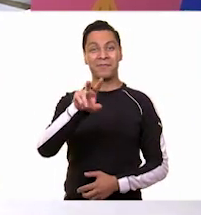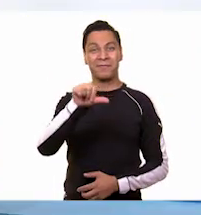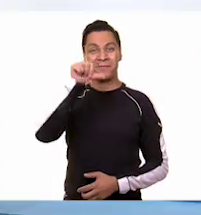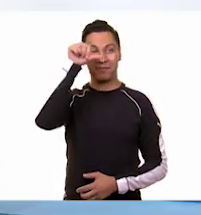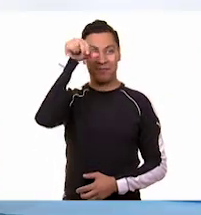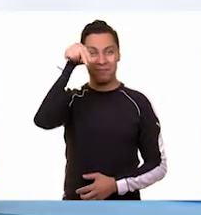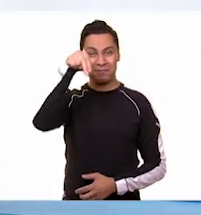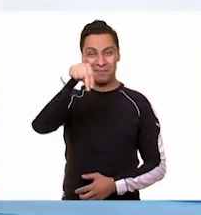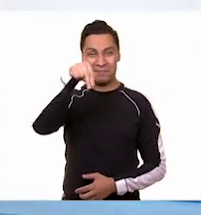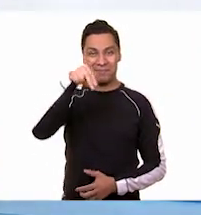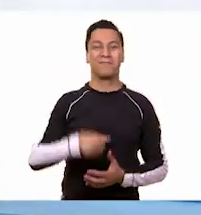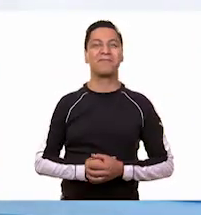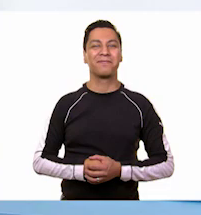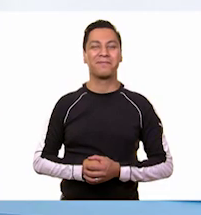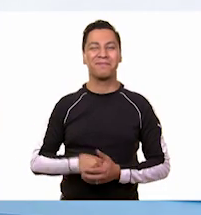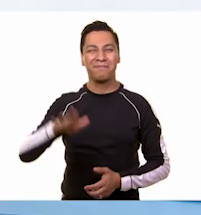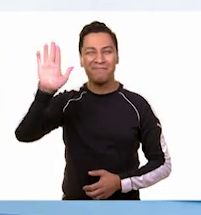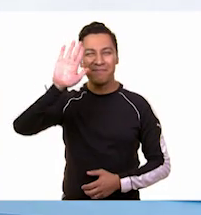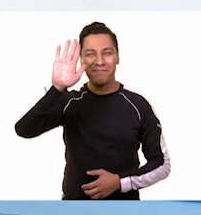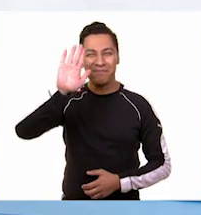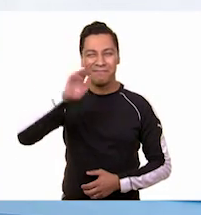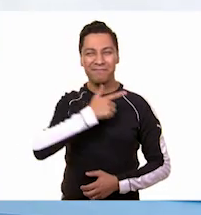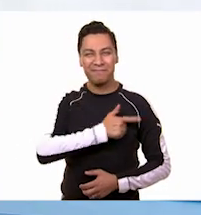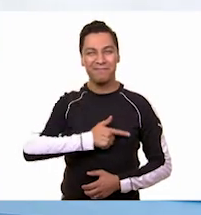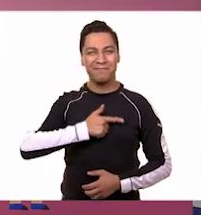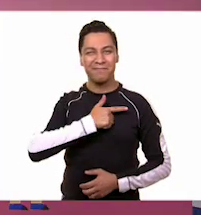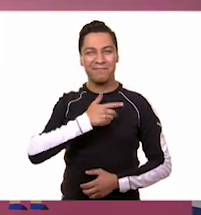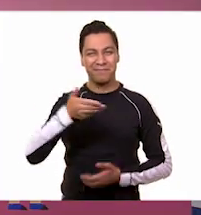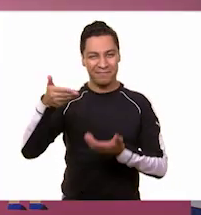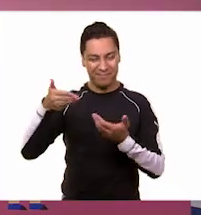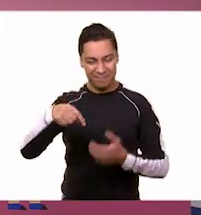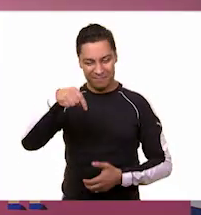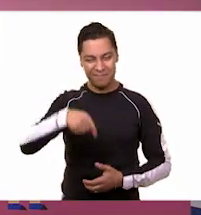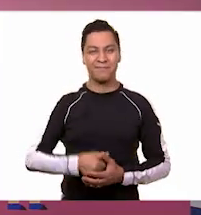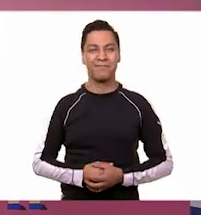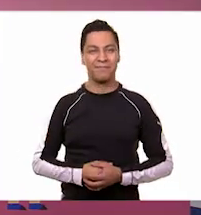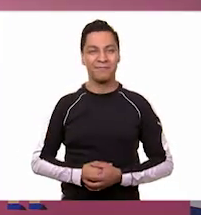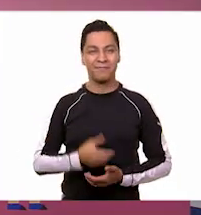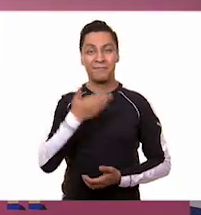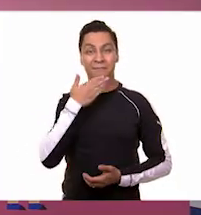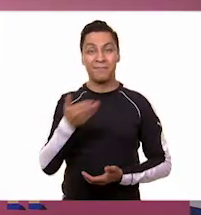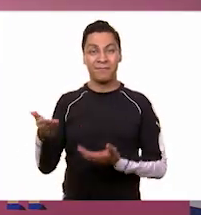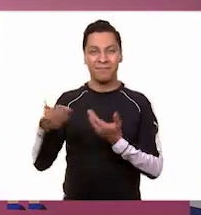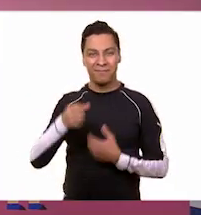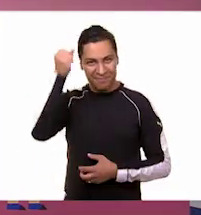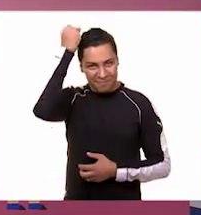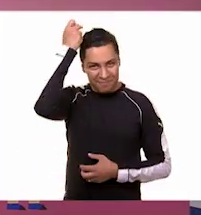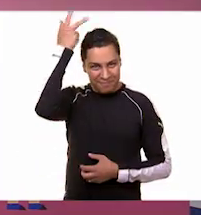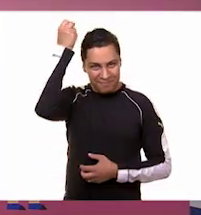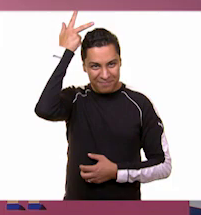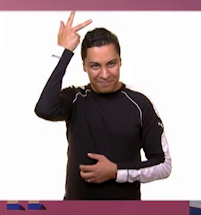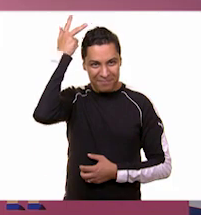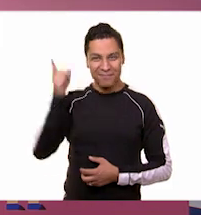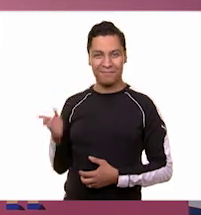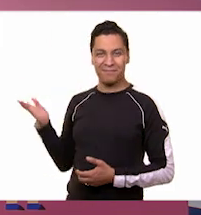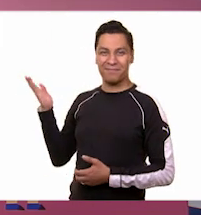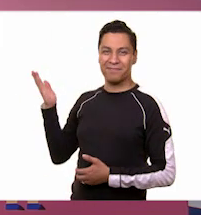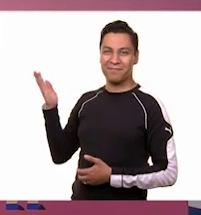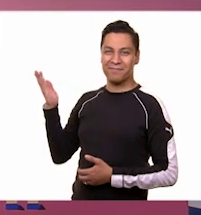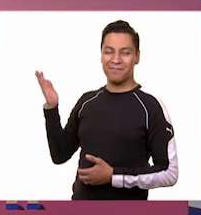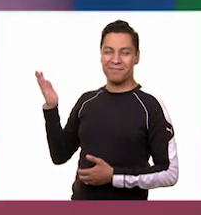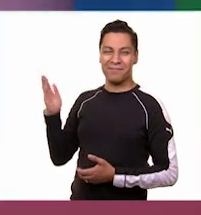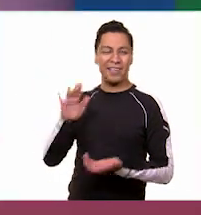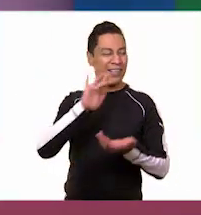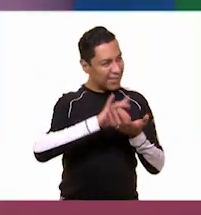Bienvenido, Iván. Hola, hola, un placer estar con ustedes. Y también le vamos a dar la bienvenida a Raulito. Bienvenido, Raulito.